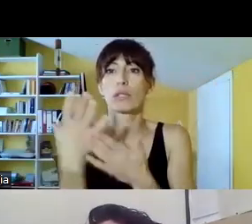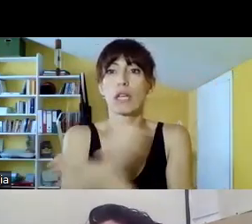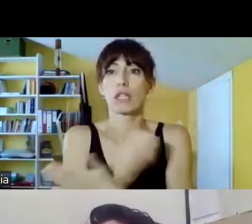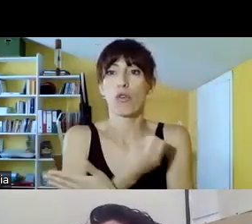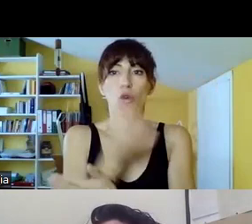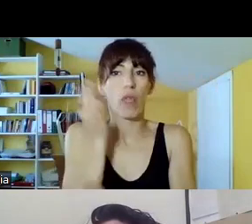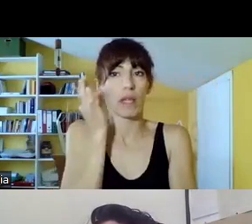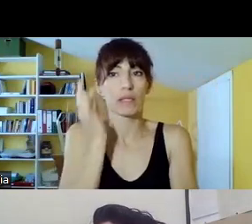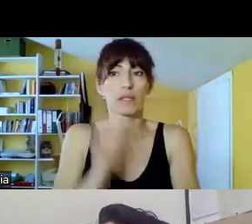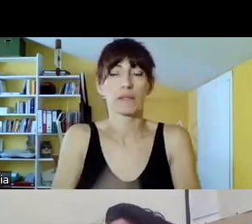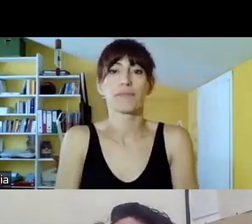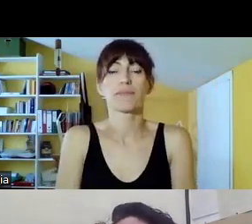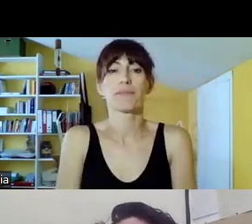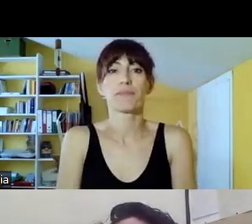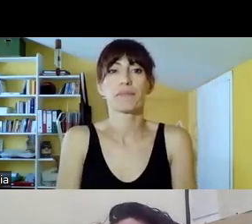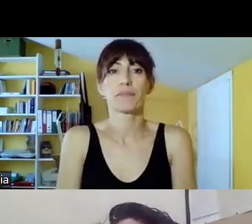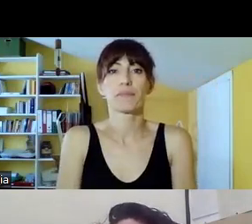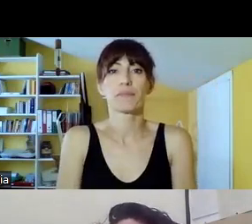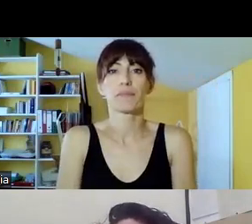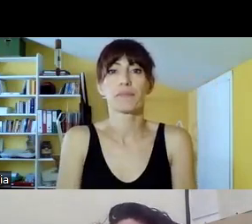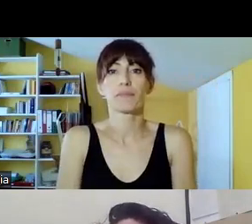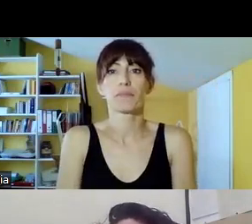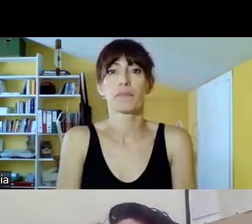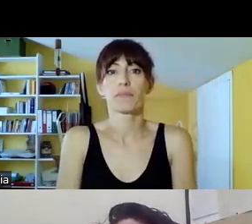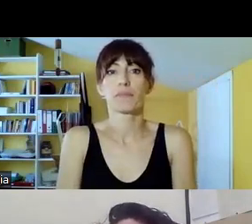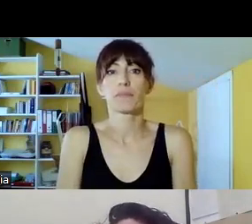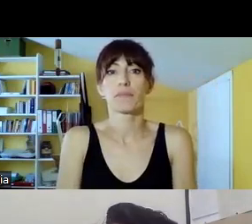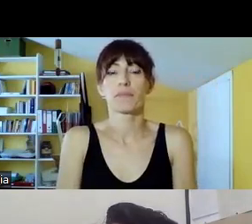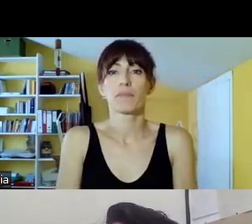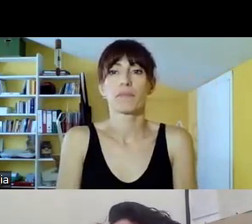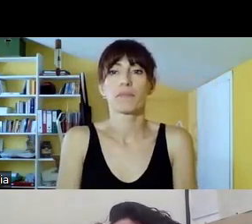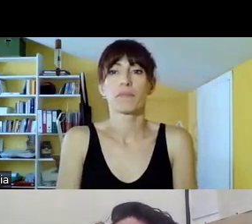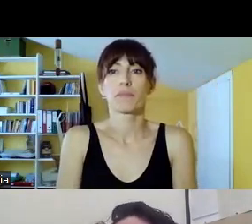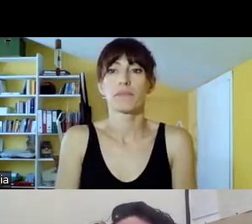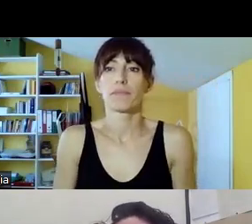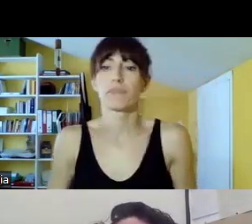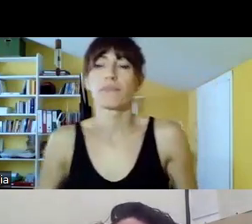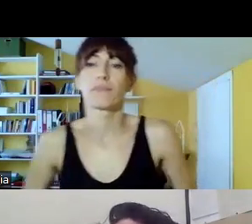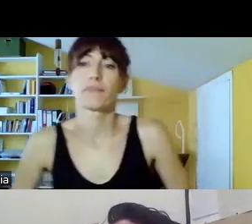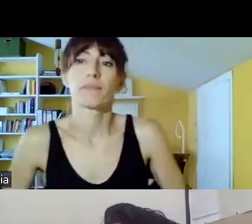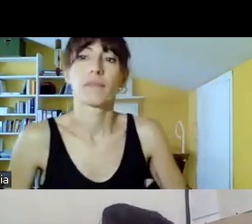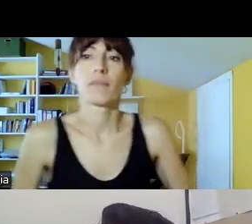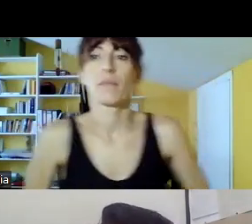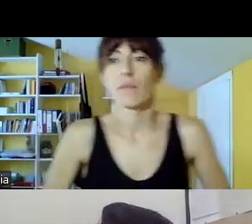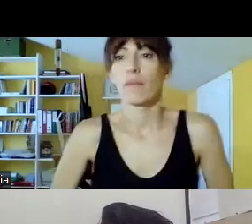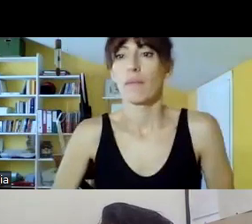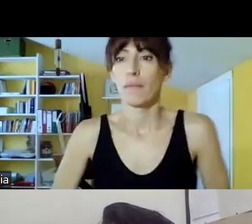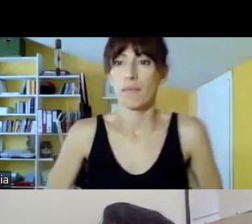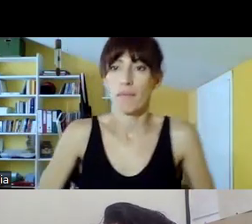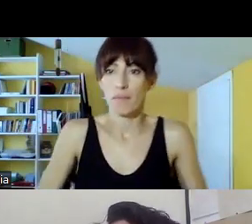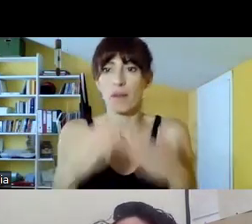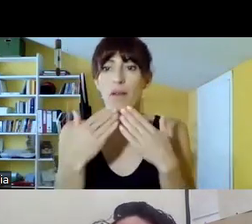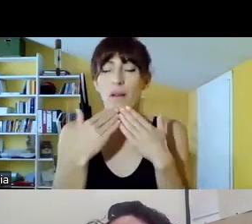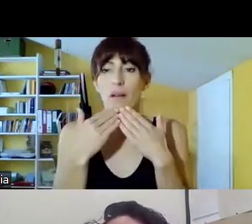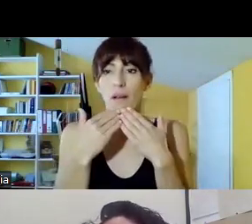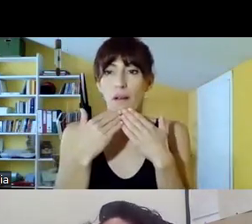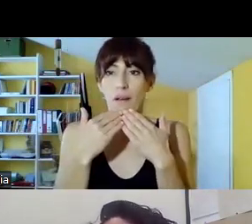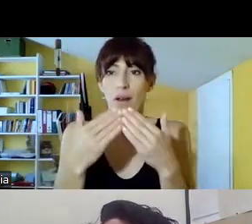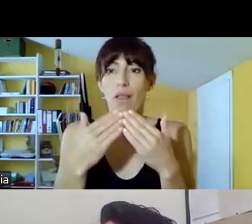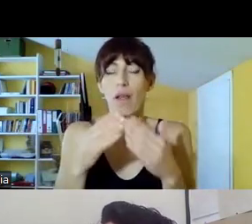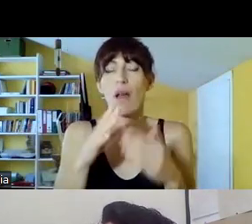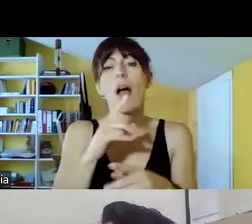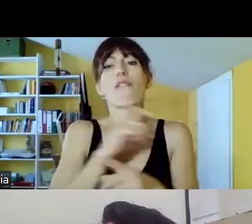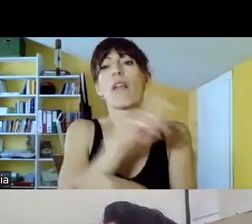todas. Antes de comenzar, me gustaría dar las gracias a la Federación de Mujeres